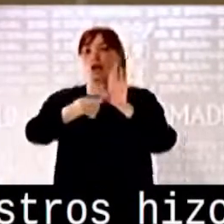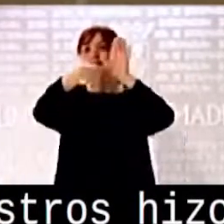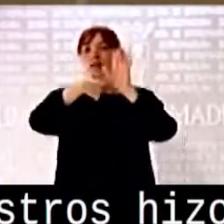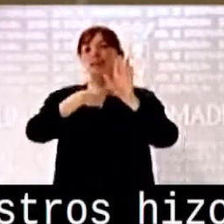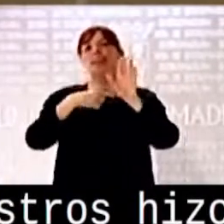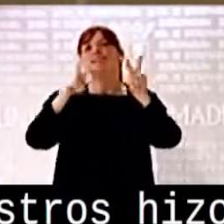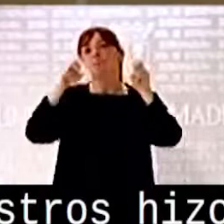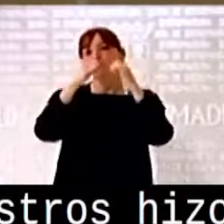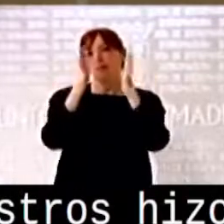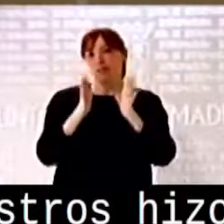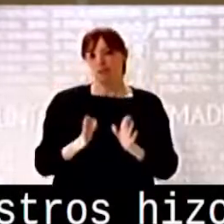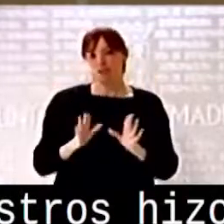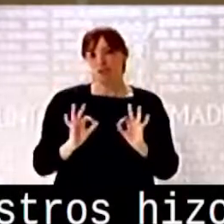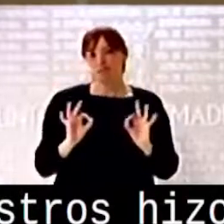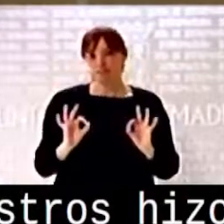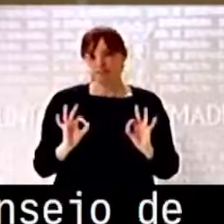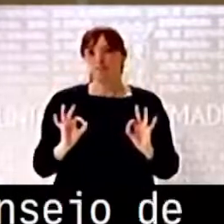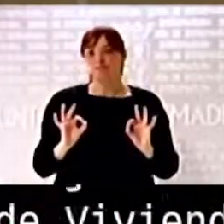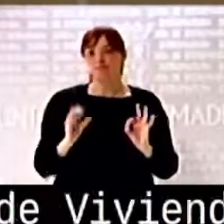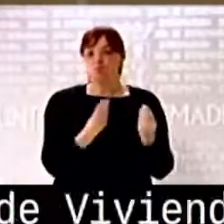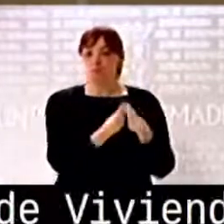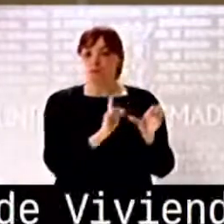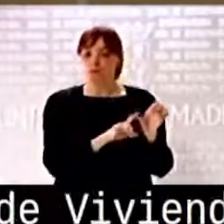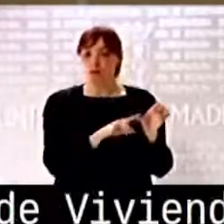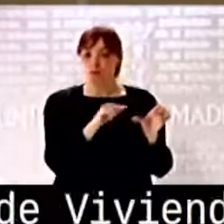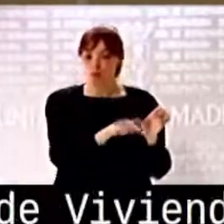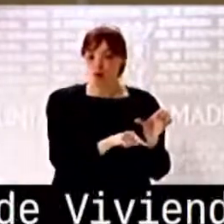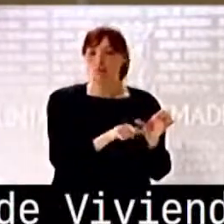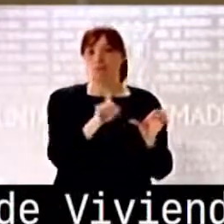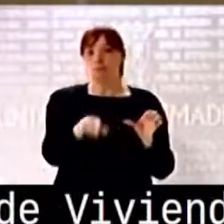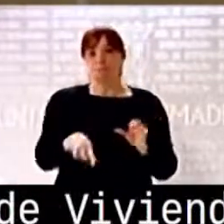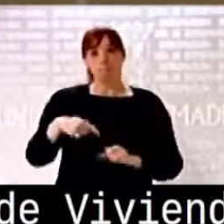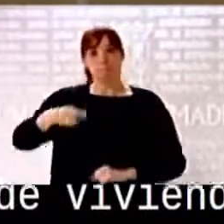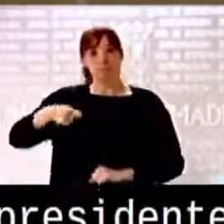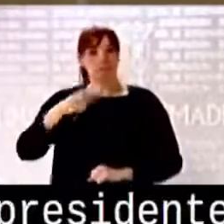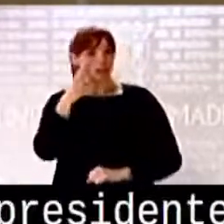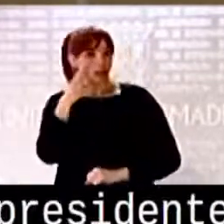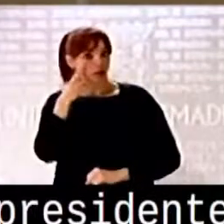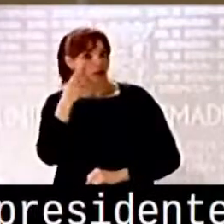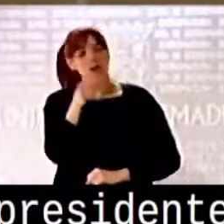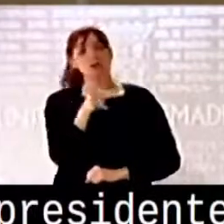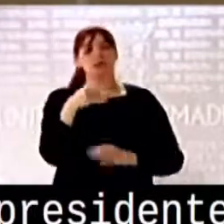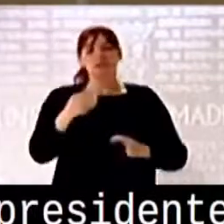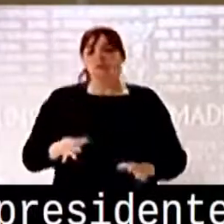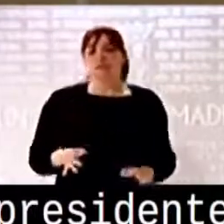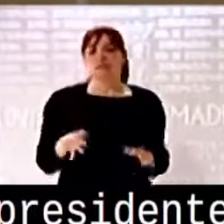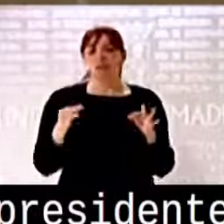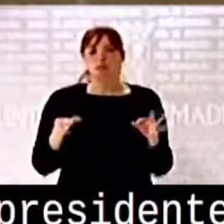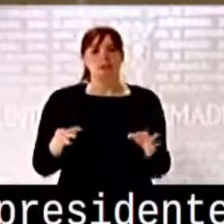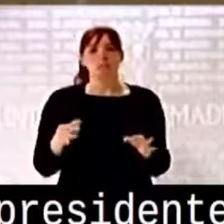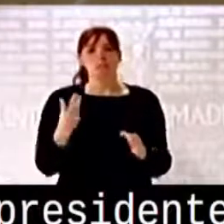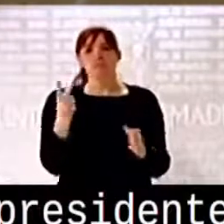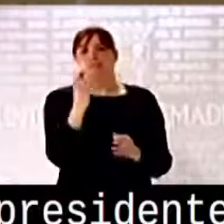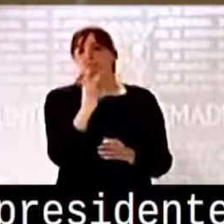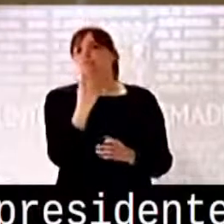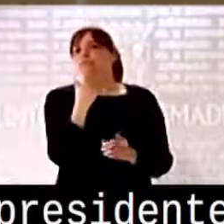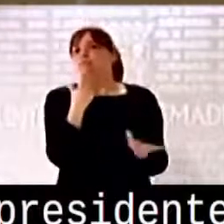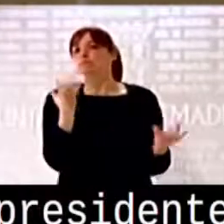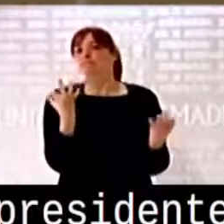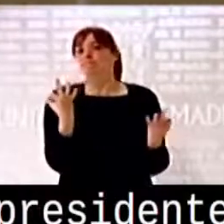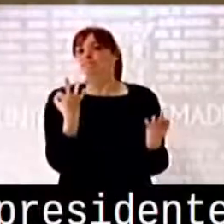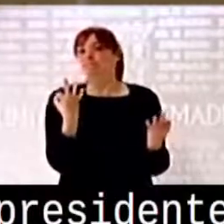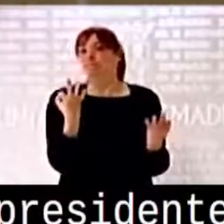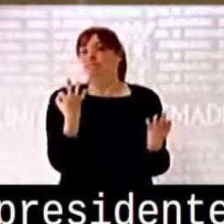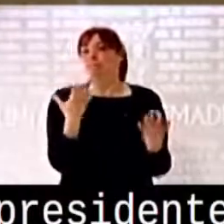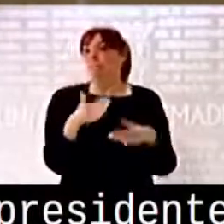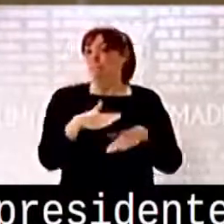ley de vivienda. Desde la Junta de Extremadura y el presidente de la Junta siempre hemos dicho